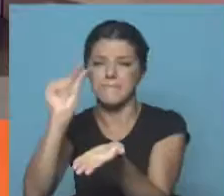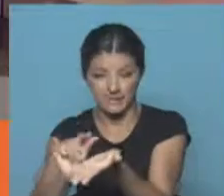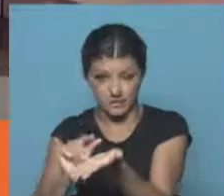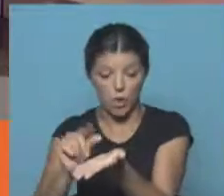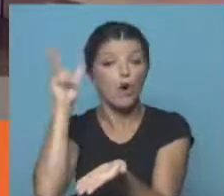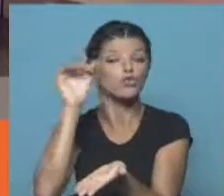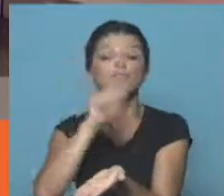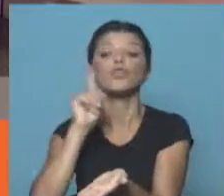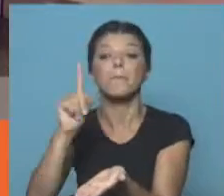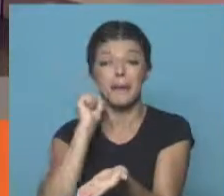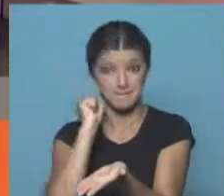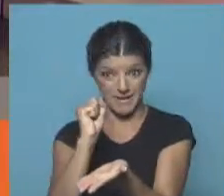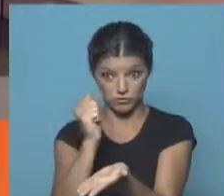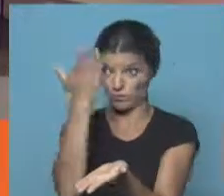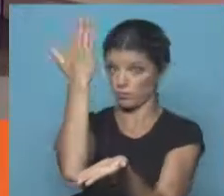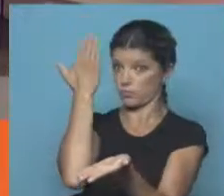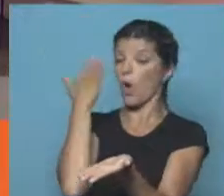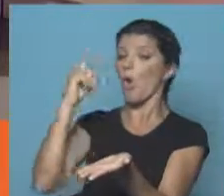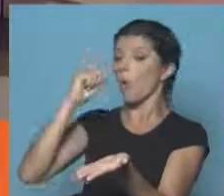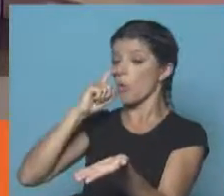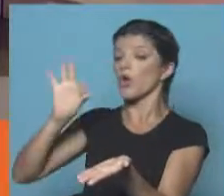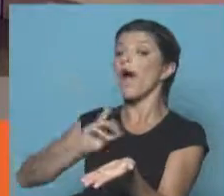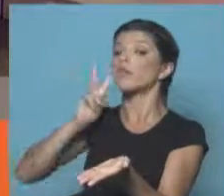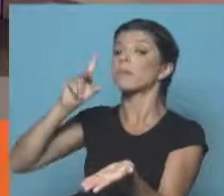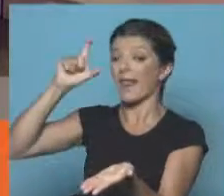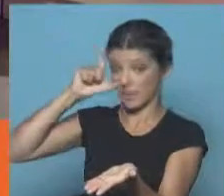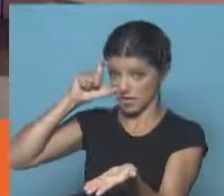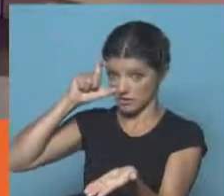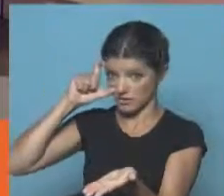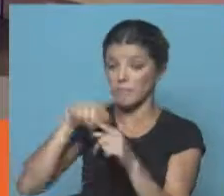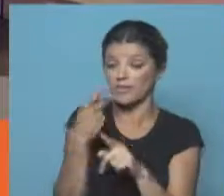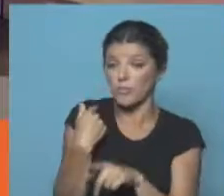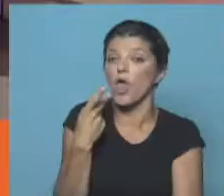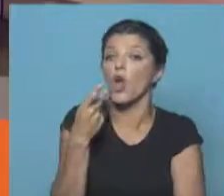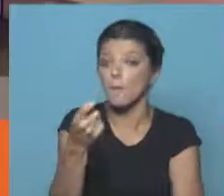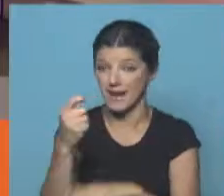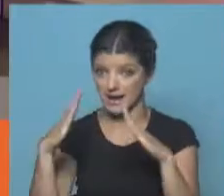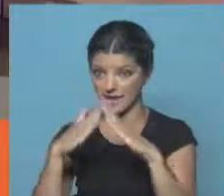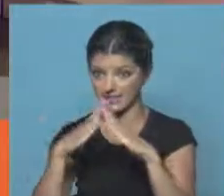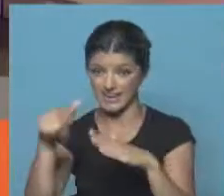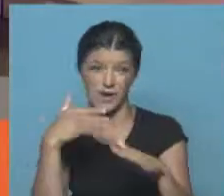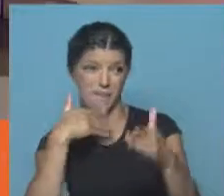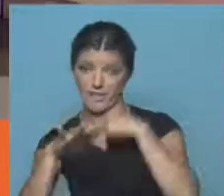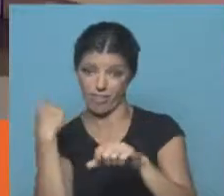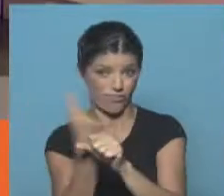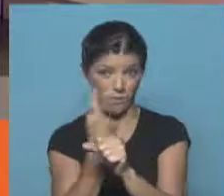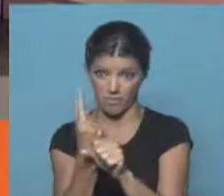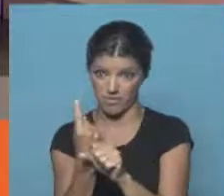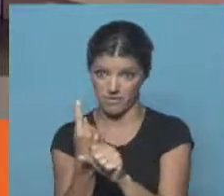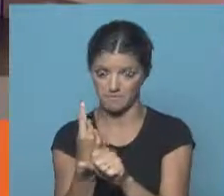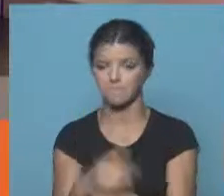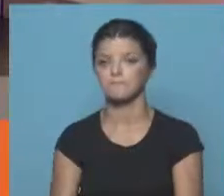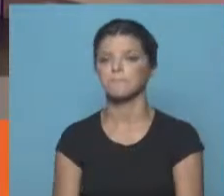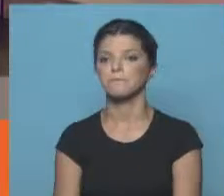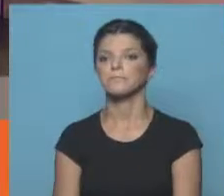en junio del 2010, justamente para comprar esa casa que él no puede justificar los ingresos y que